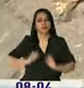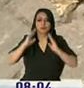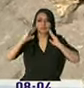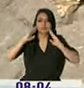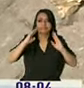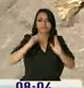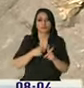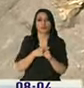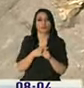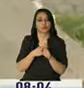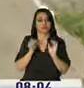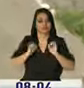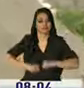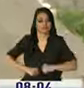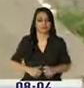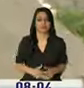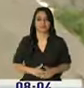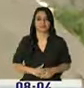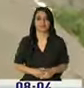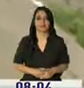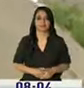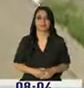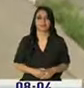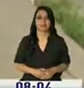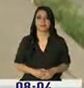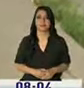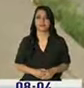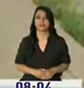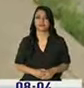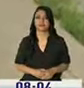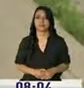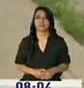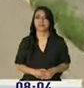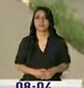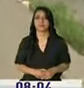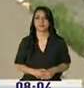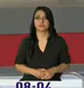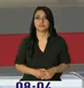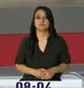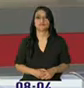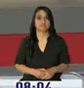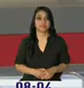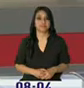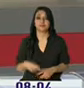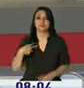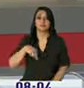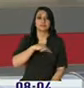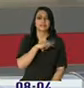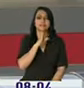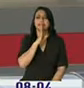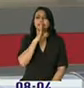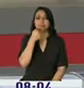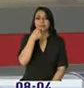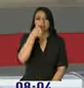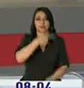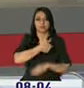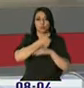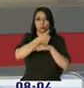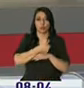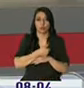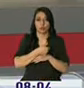manera urgente, informó Priscila Cadena. Nosotros siempre hemos dicho, autoridades,